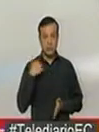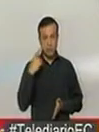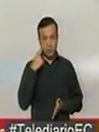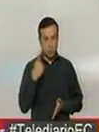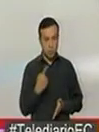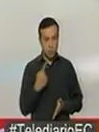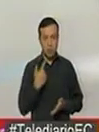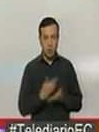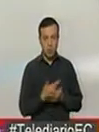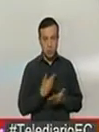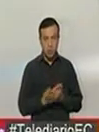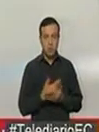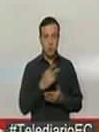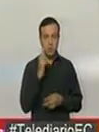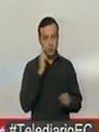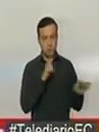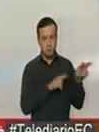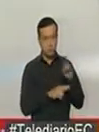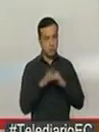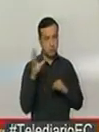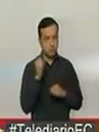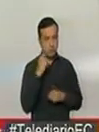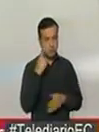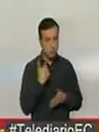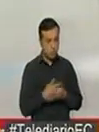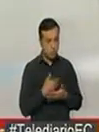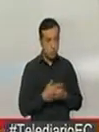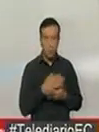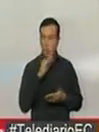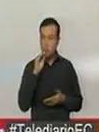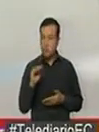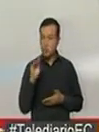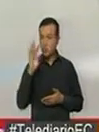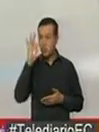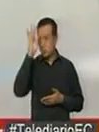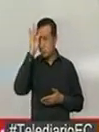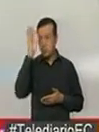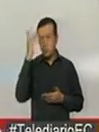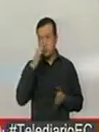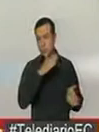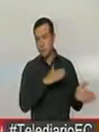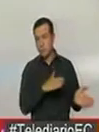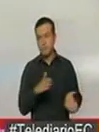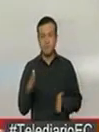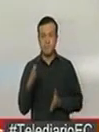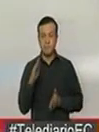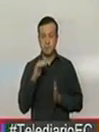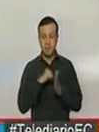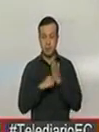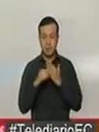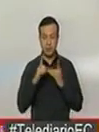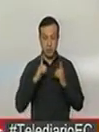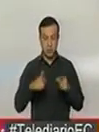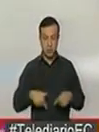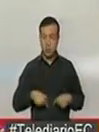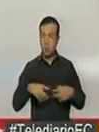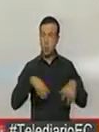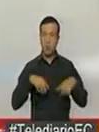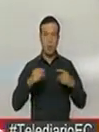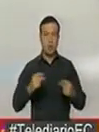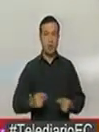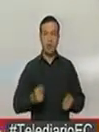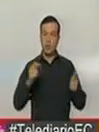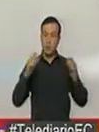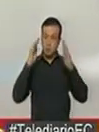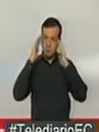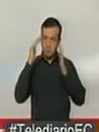necesarios para poder tomar las muestras, notifique a la Casa de Salud para que el MSP pueda actuar de manera directa